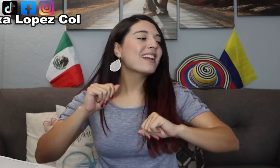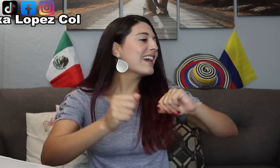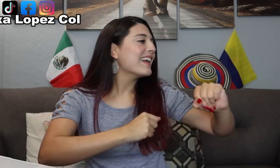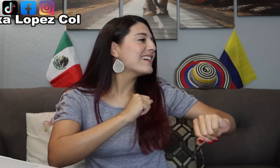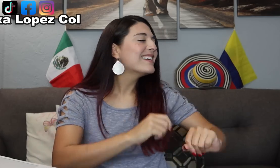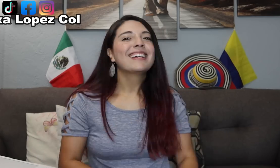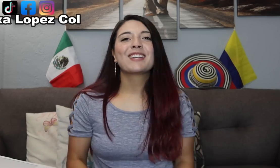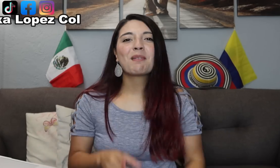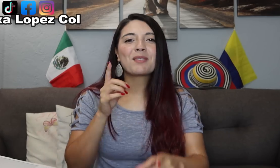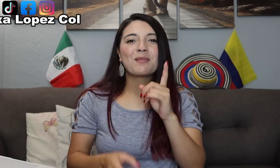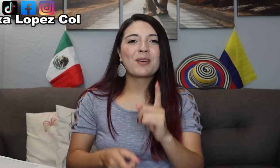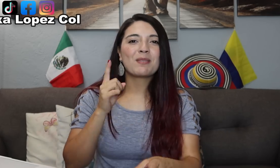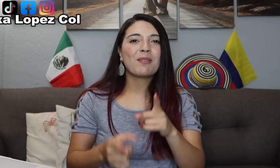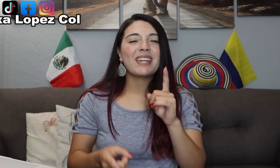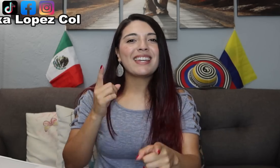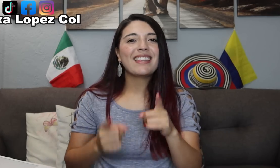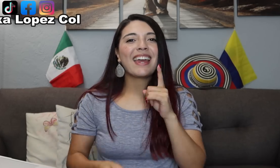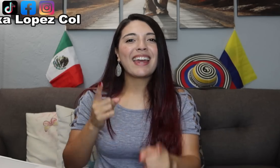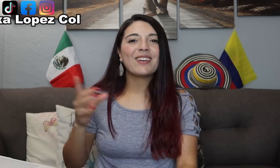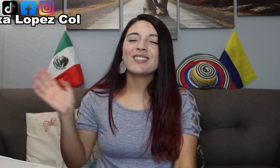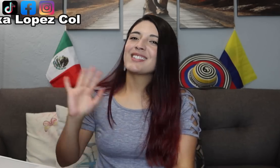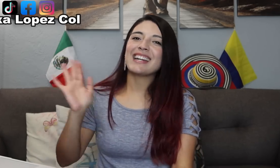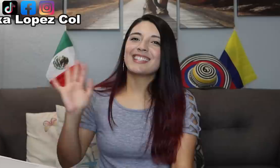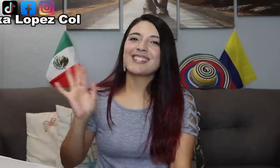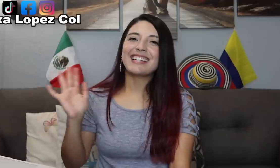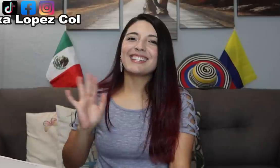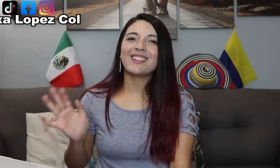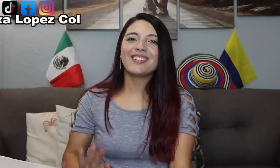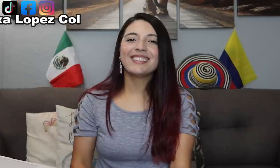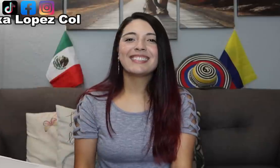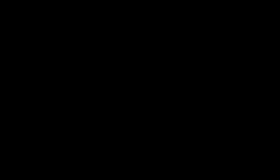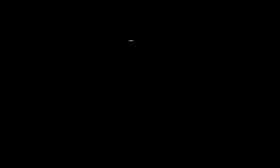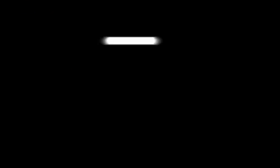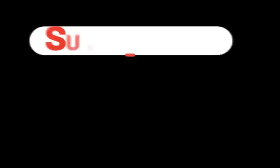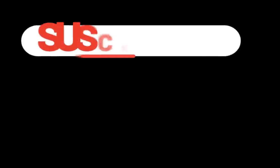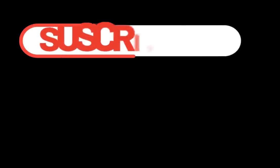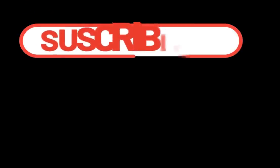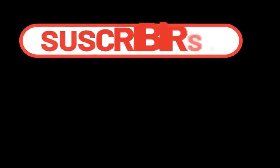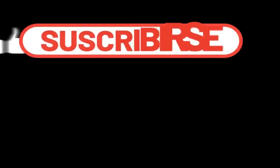Tararara. Nos vemos en un próximo video. Chaito, chaito.